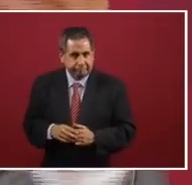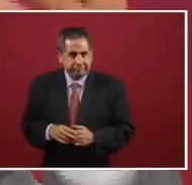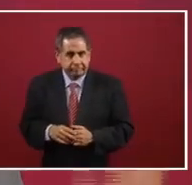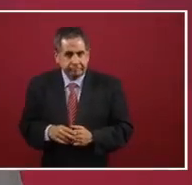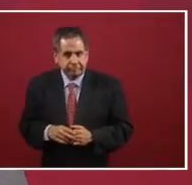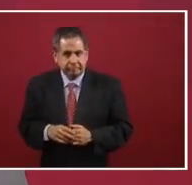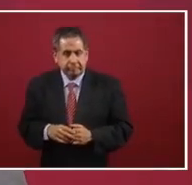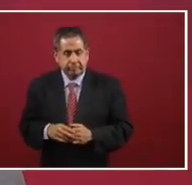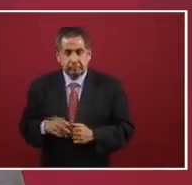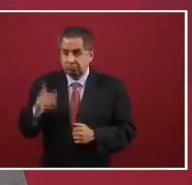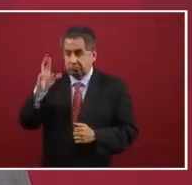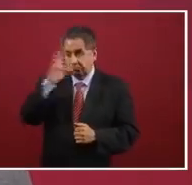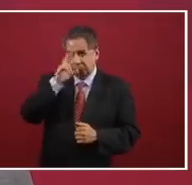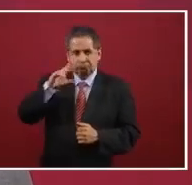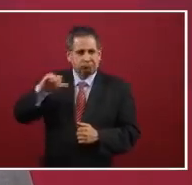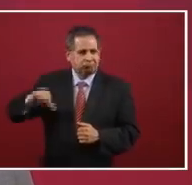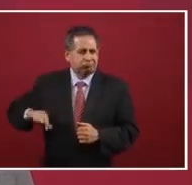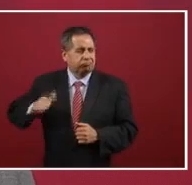se cae un régimen,